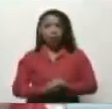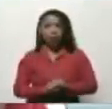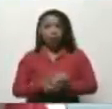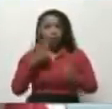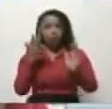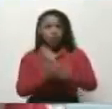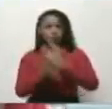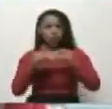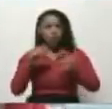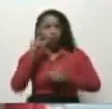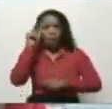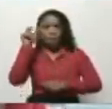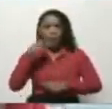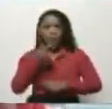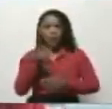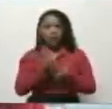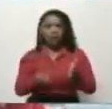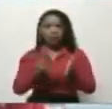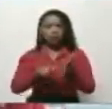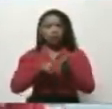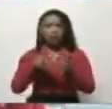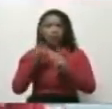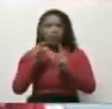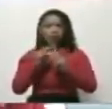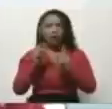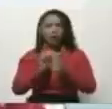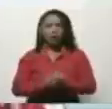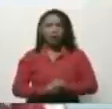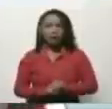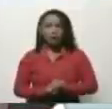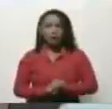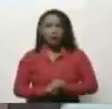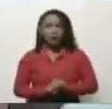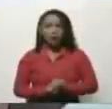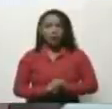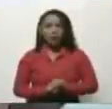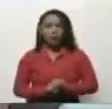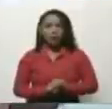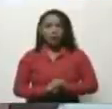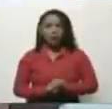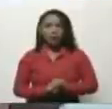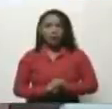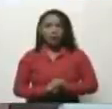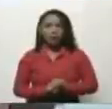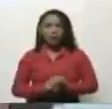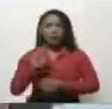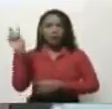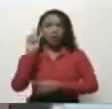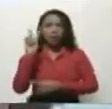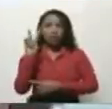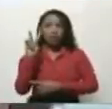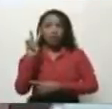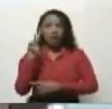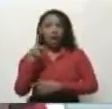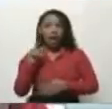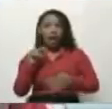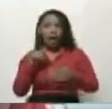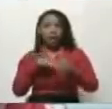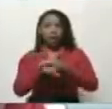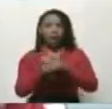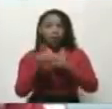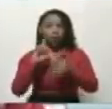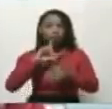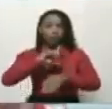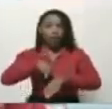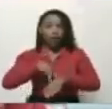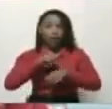todo Francisco Herrera Luque repetía mucho, que en razón de la dictadura de Juan Vicente Gómez, Venezuela entró tarde al siglo